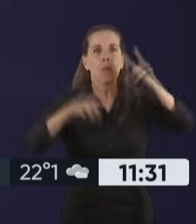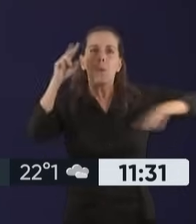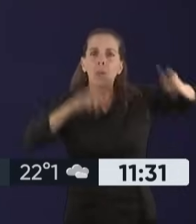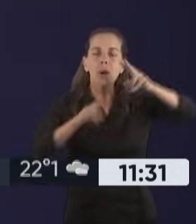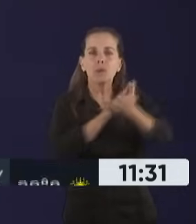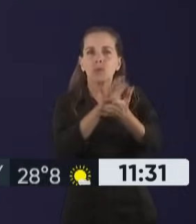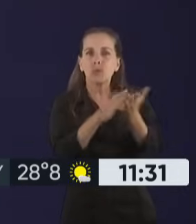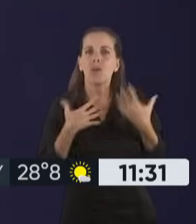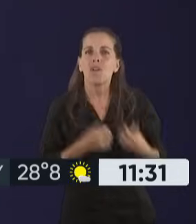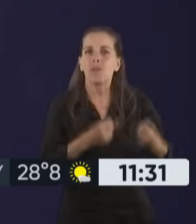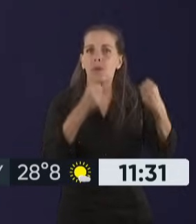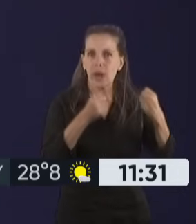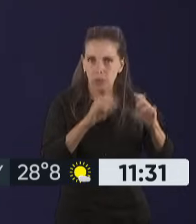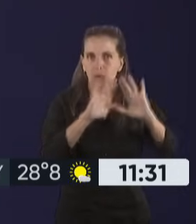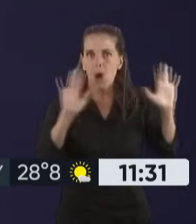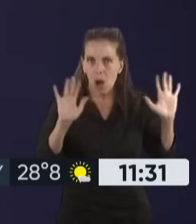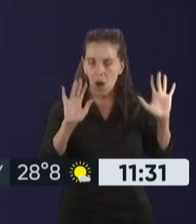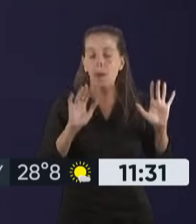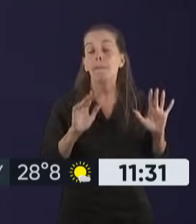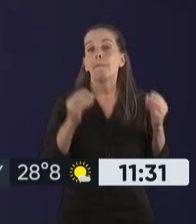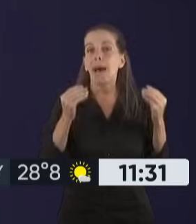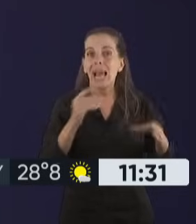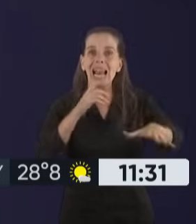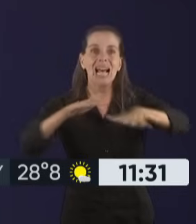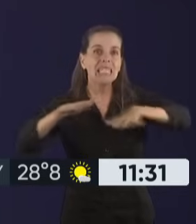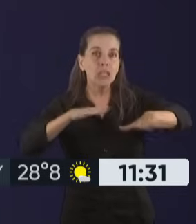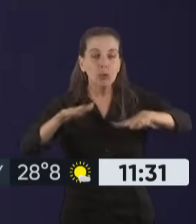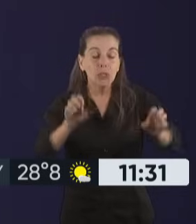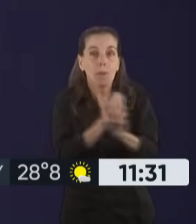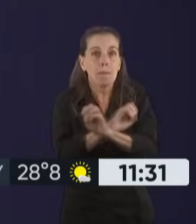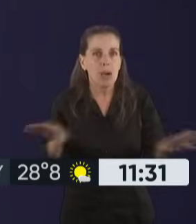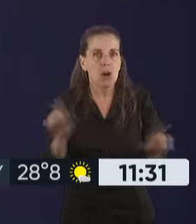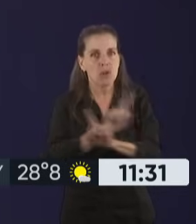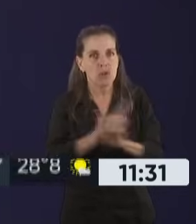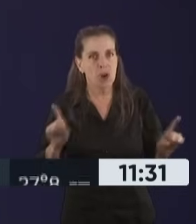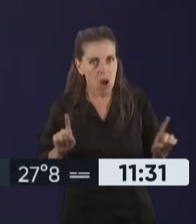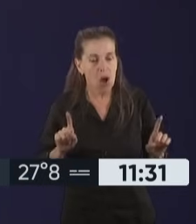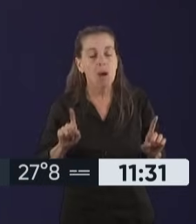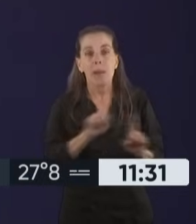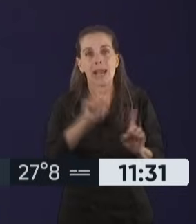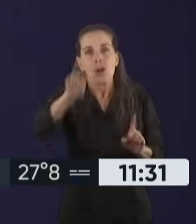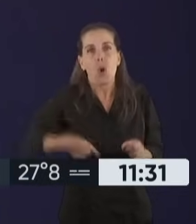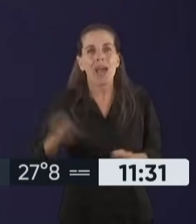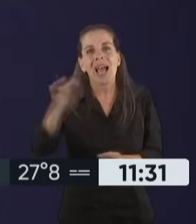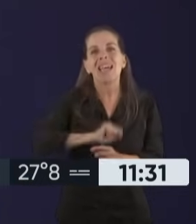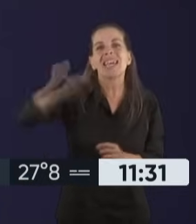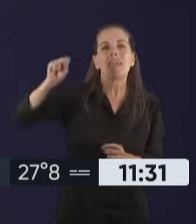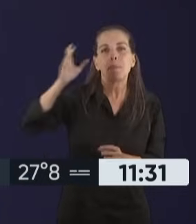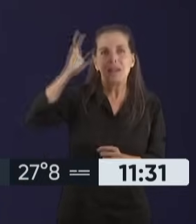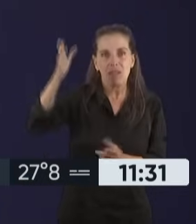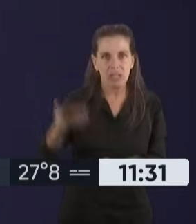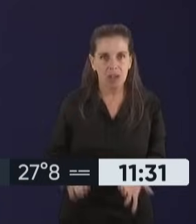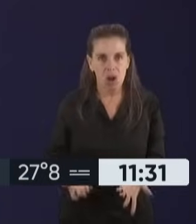que se podía hacer y evitamos la peor de las catástrofes que fue la hiperinflación. Y en cuanto a los